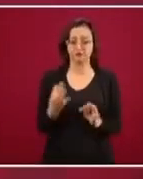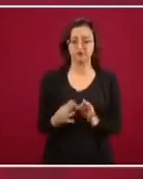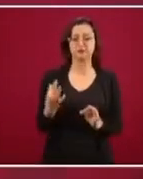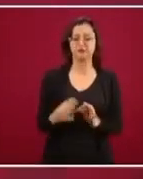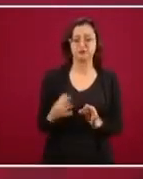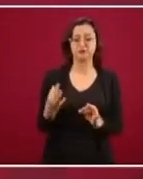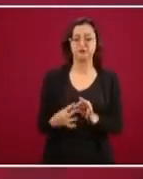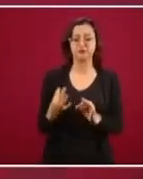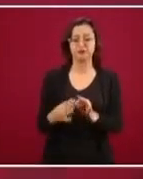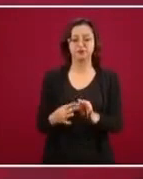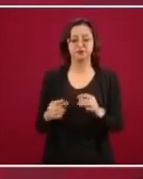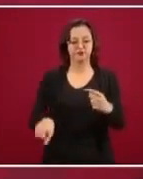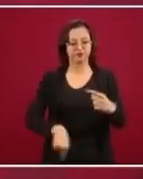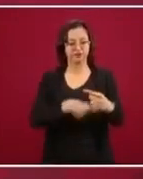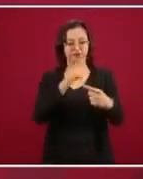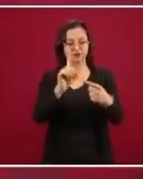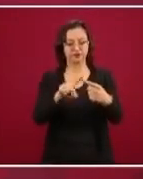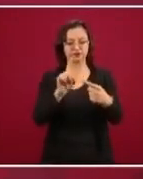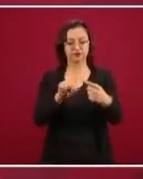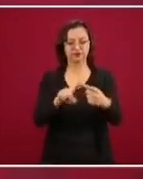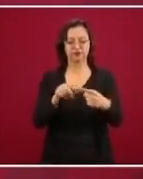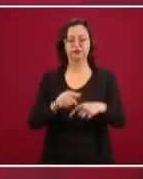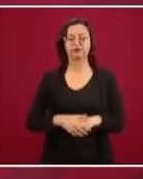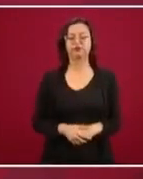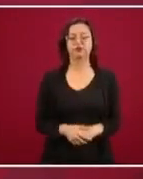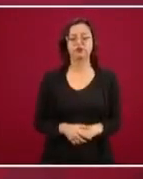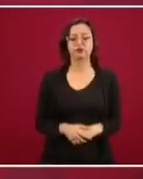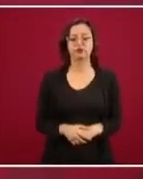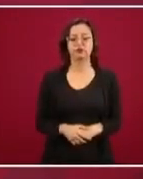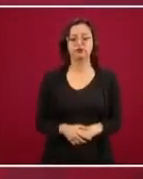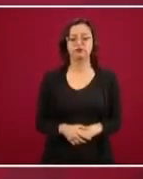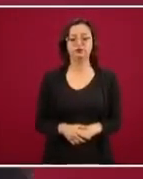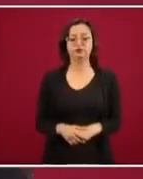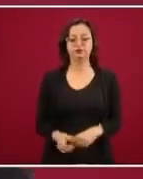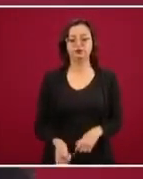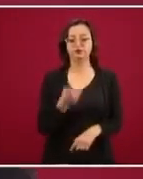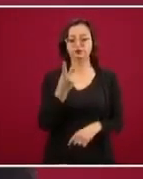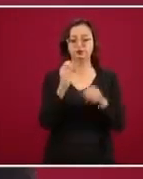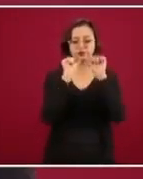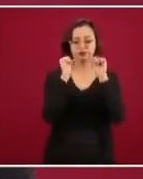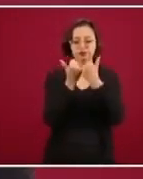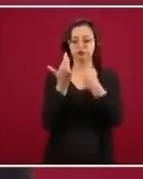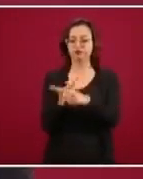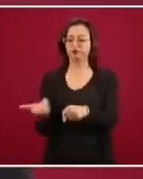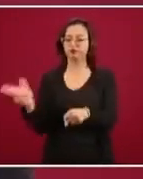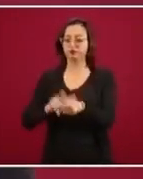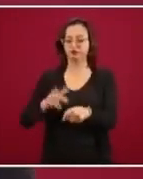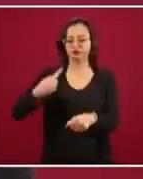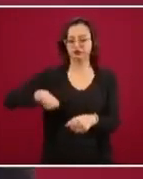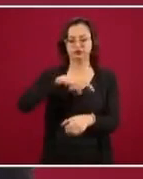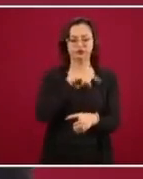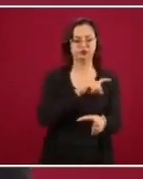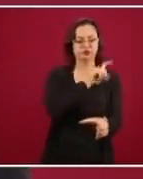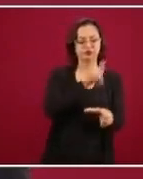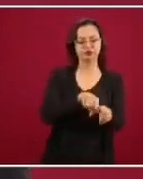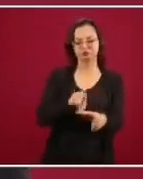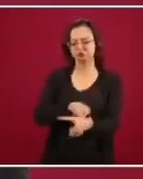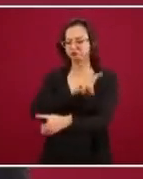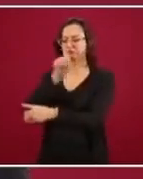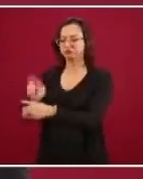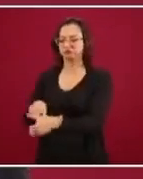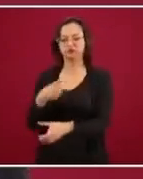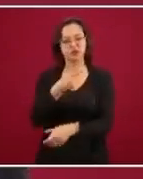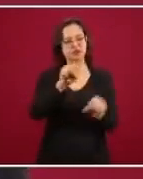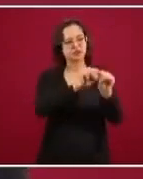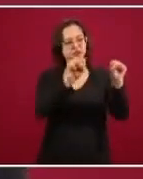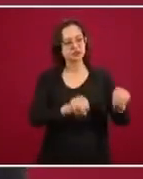primer punto los hospitales miembros de estas dos asociaciones respaldamos los esfuerzos de los integrantes del